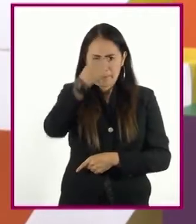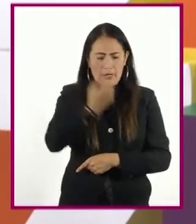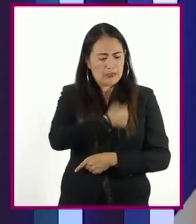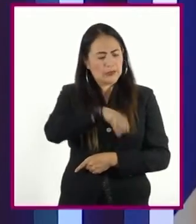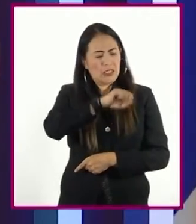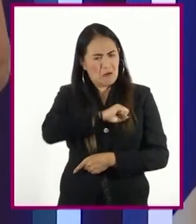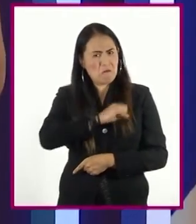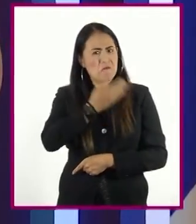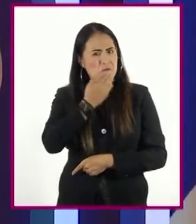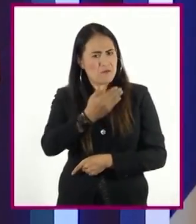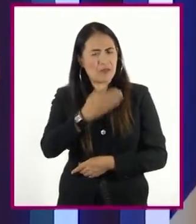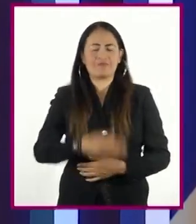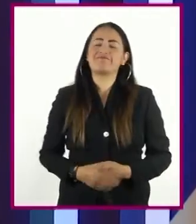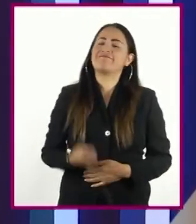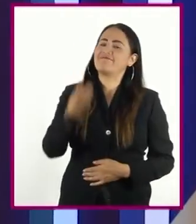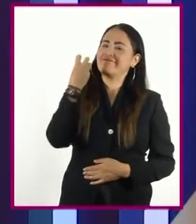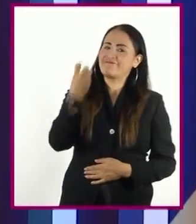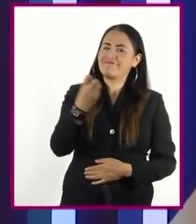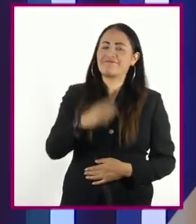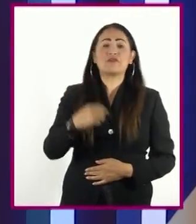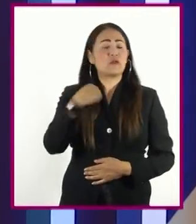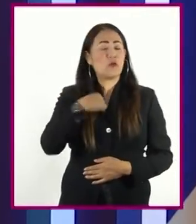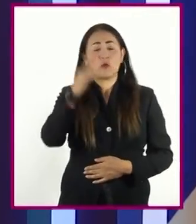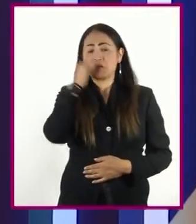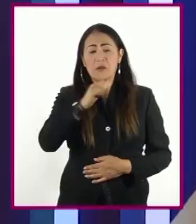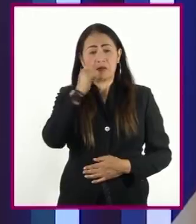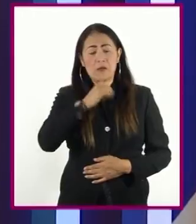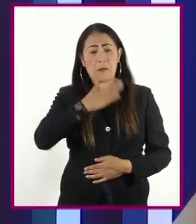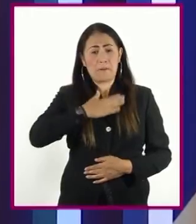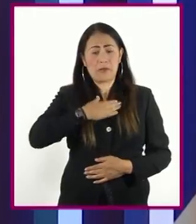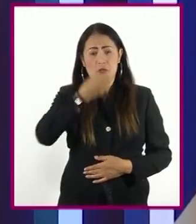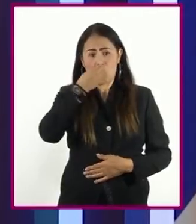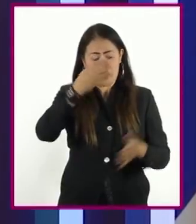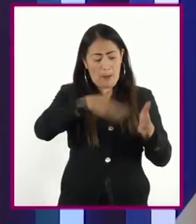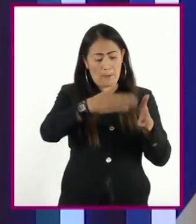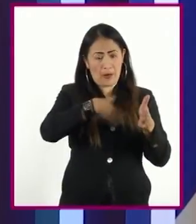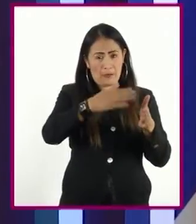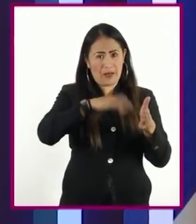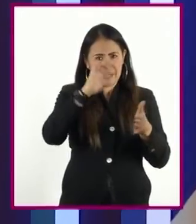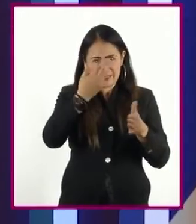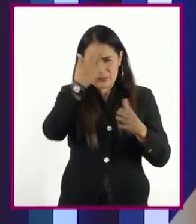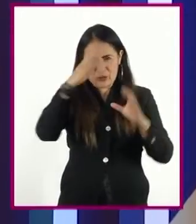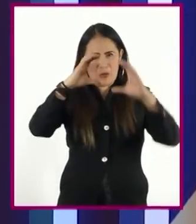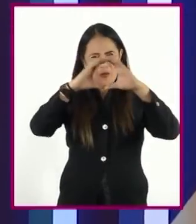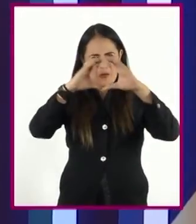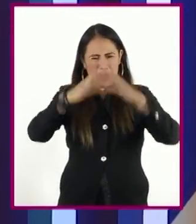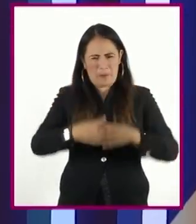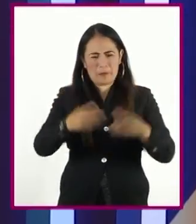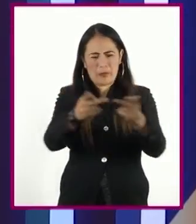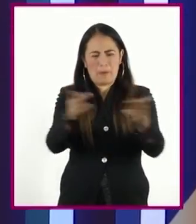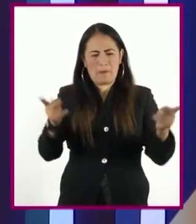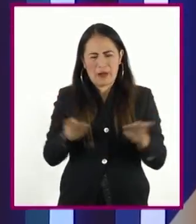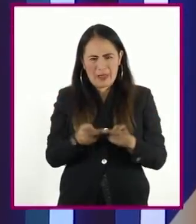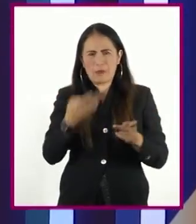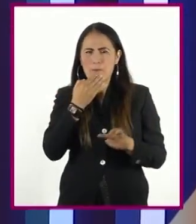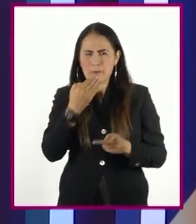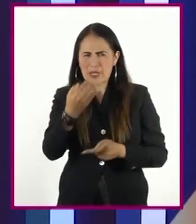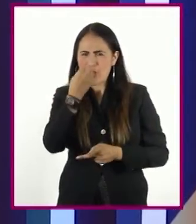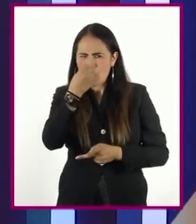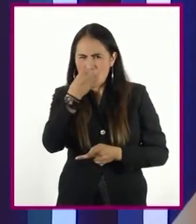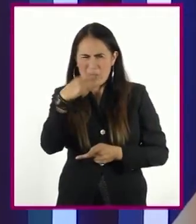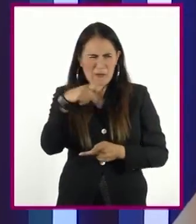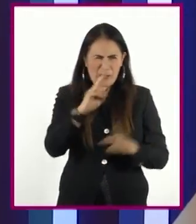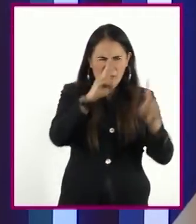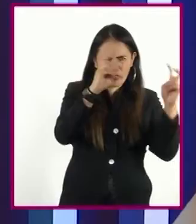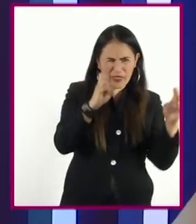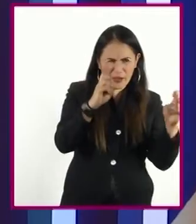salud. Exacto, maestra. Yo siempre que voy a preparar mi comida recuerdo el plato del bien comer, pero creo que me estoy alejando del tema,